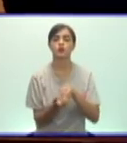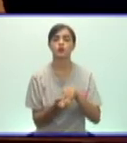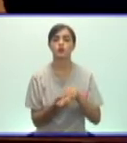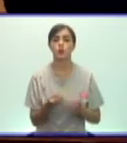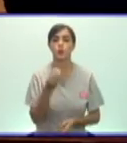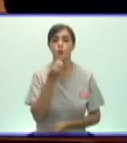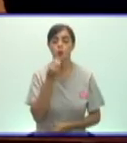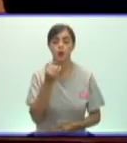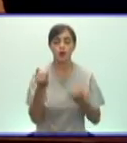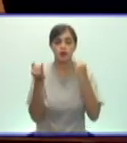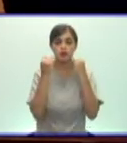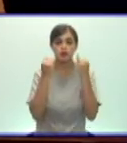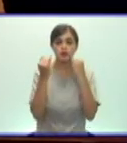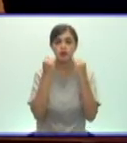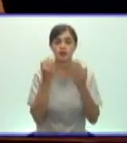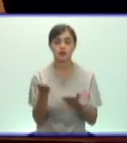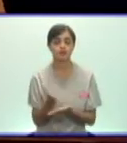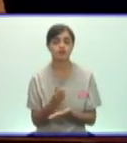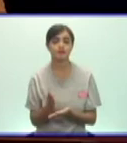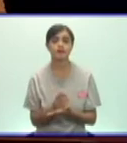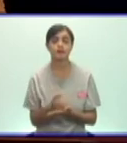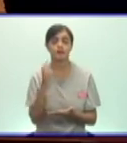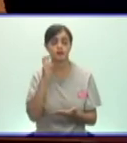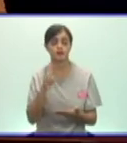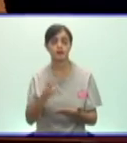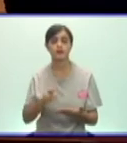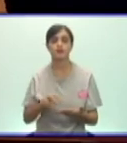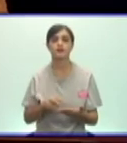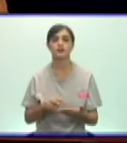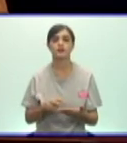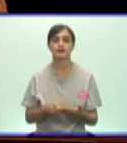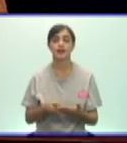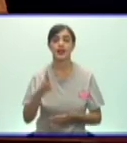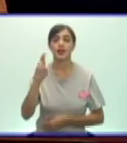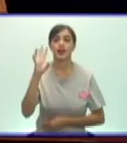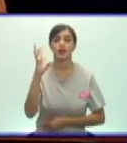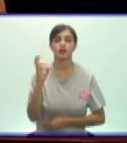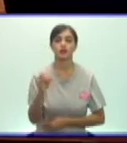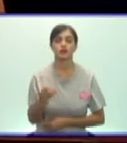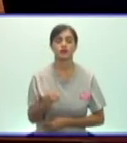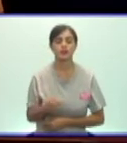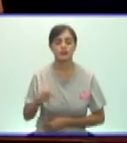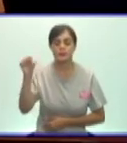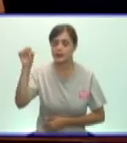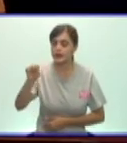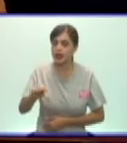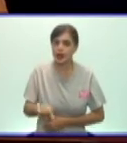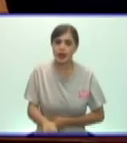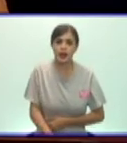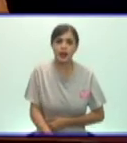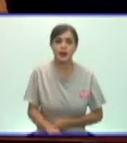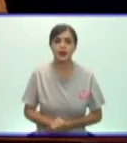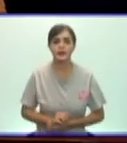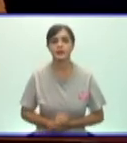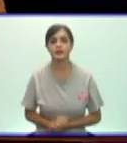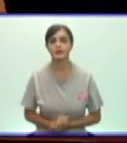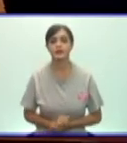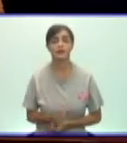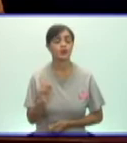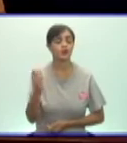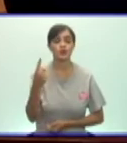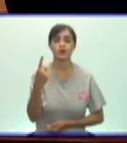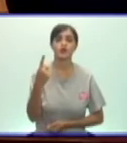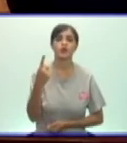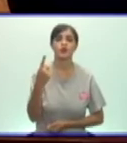libre texto, resultado catastrófico para la humanidad, no solamente para el ser humano, sino también para el